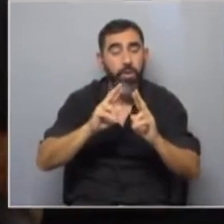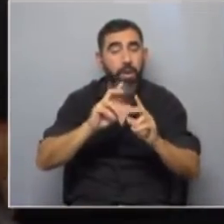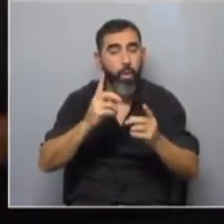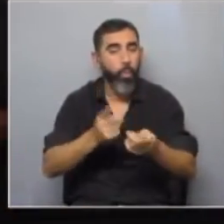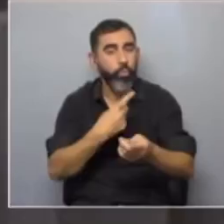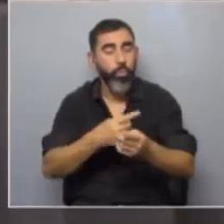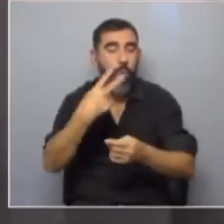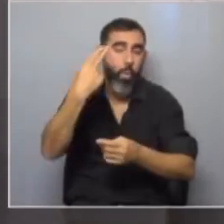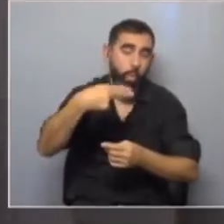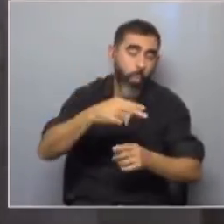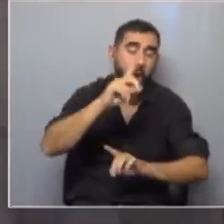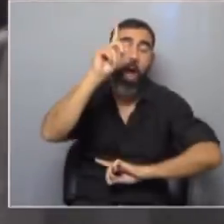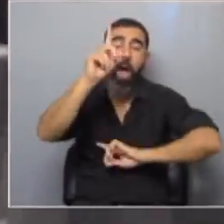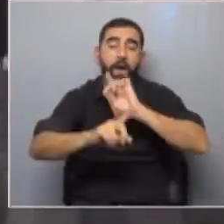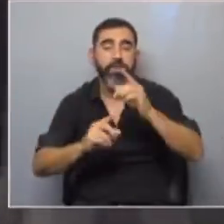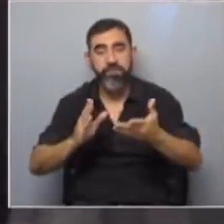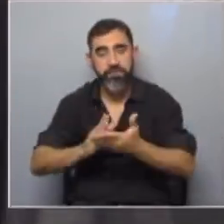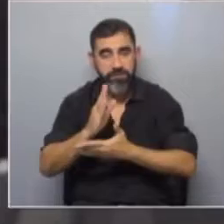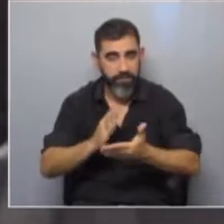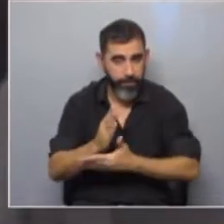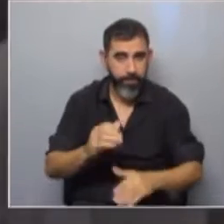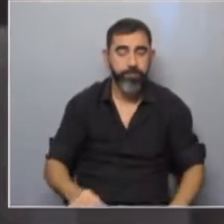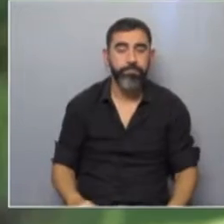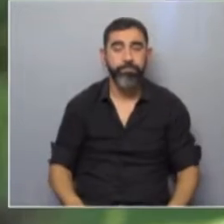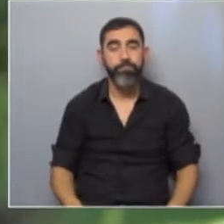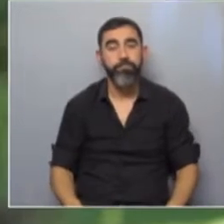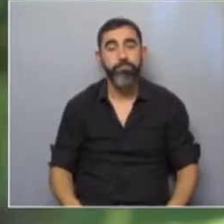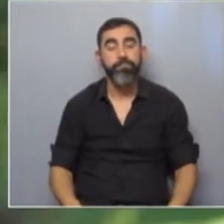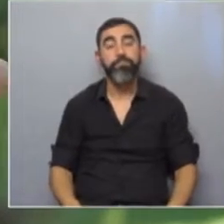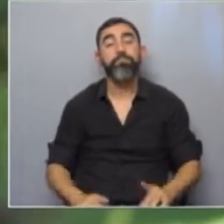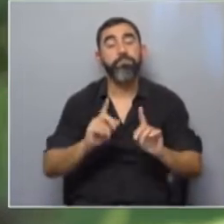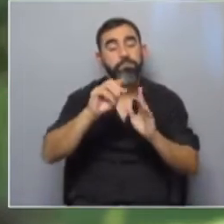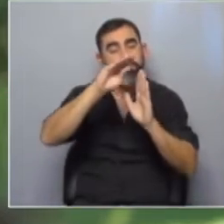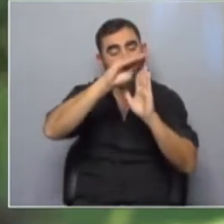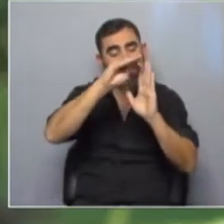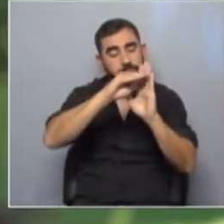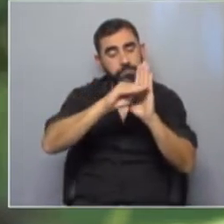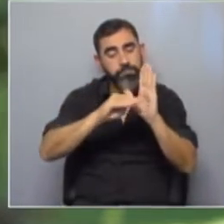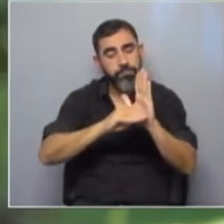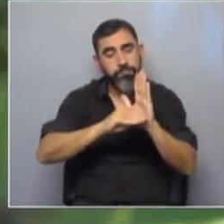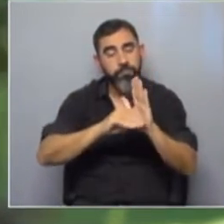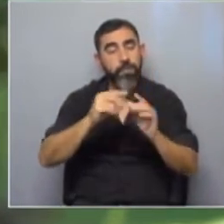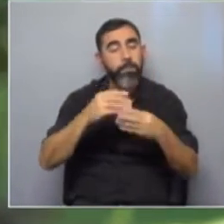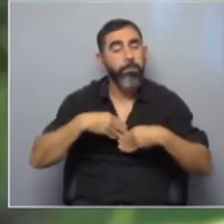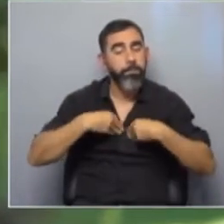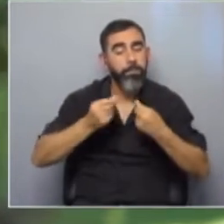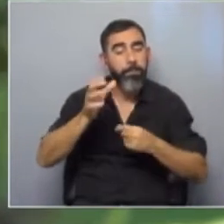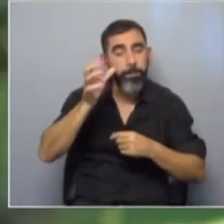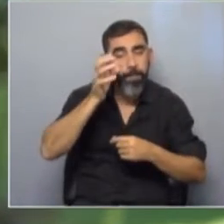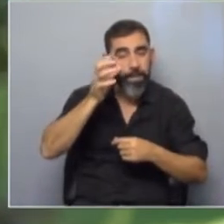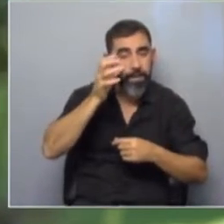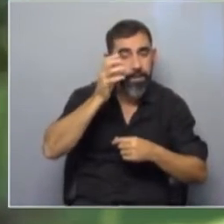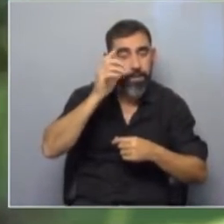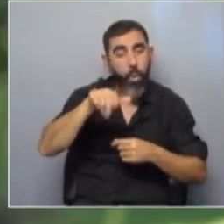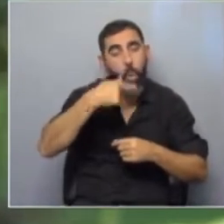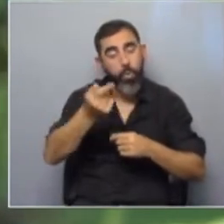Bueno, nunca, a veces, siempre, ¿sí? Y después una escala que permitía justamente medir esta variable que era la percepción de riesgo,